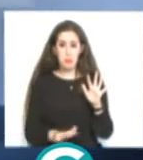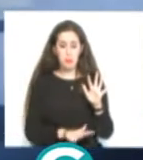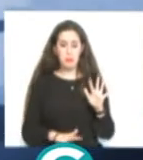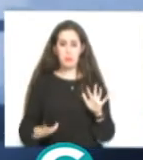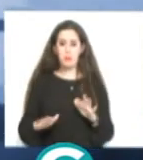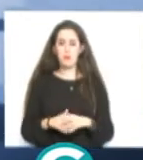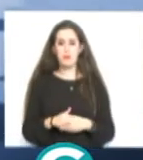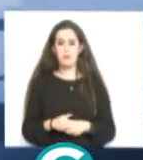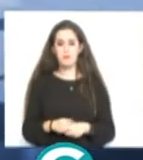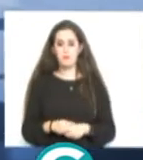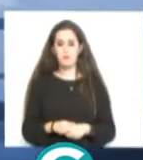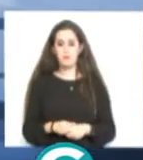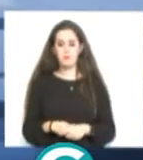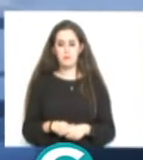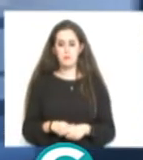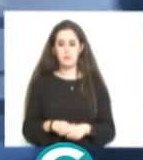en el estrecho.